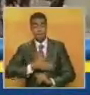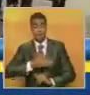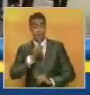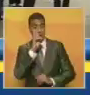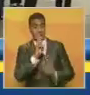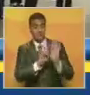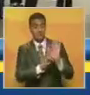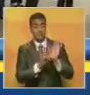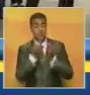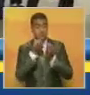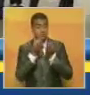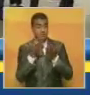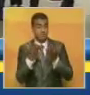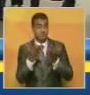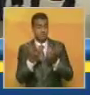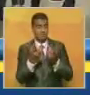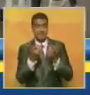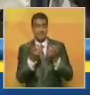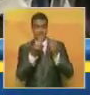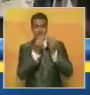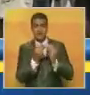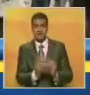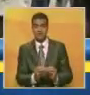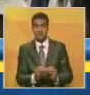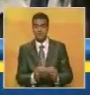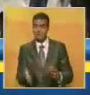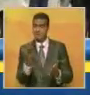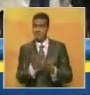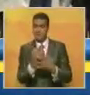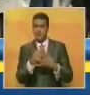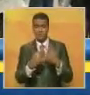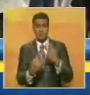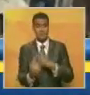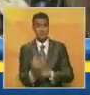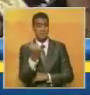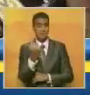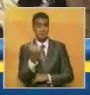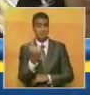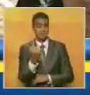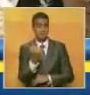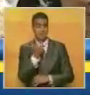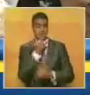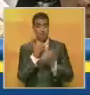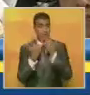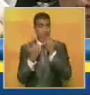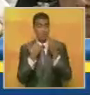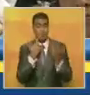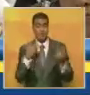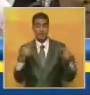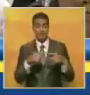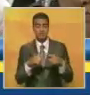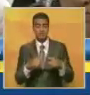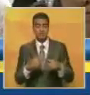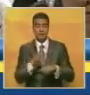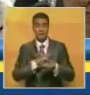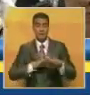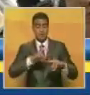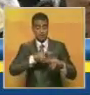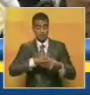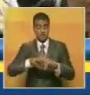quejas considera que la falta de mantenimiento sigue siendo la causa principal en las fallas de Electricidad ministro es sentarnos